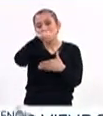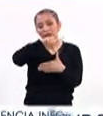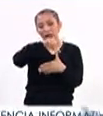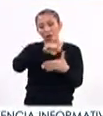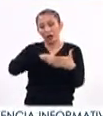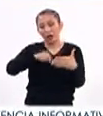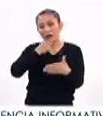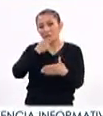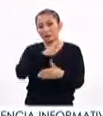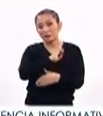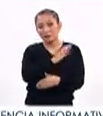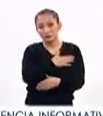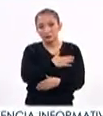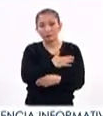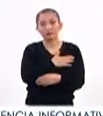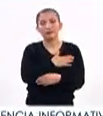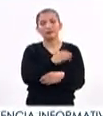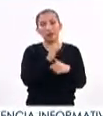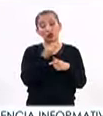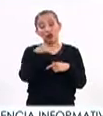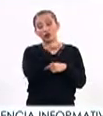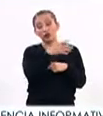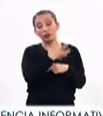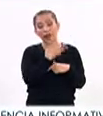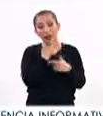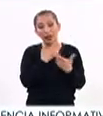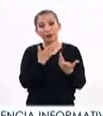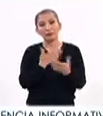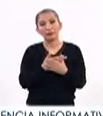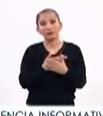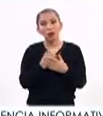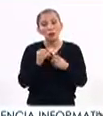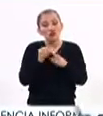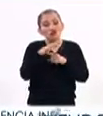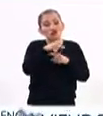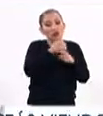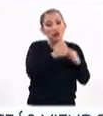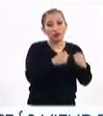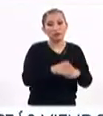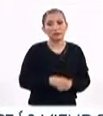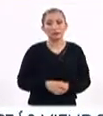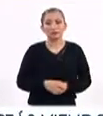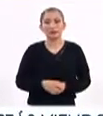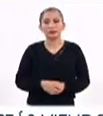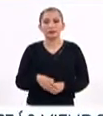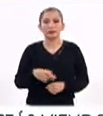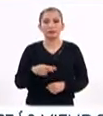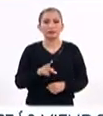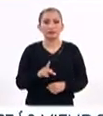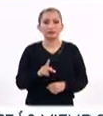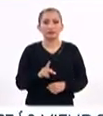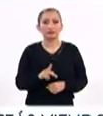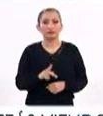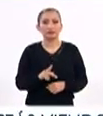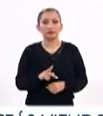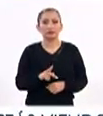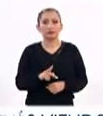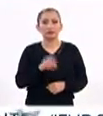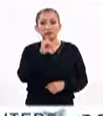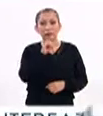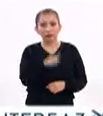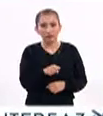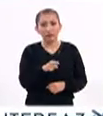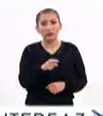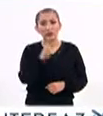Latinoamérica hispanohablantes. Claro. Entonces ellos tienen la influencia muy fuerte. Muy bien. Pero claro,